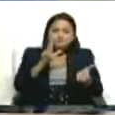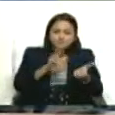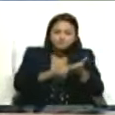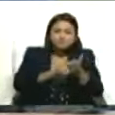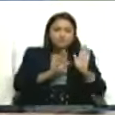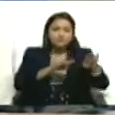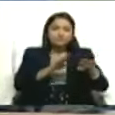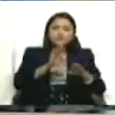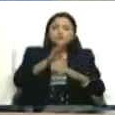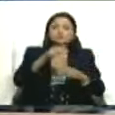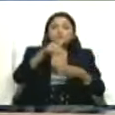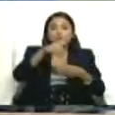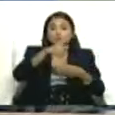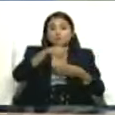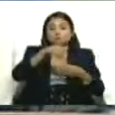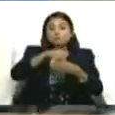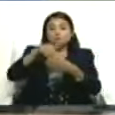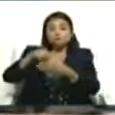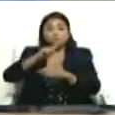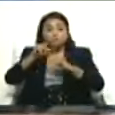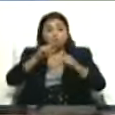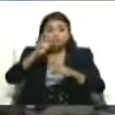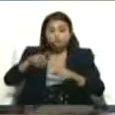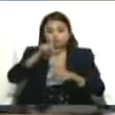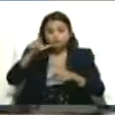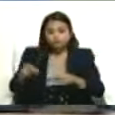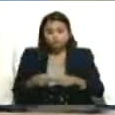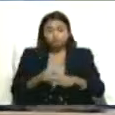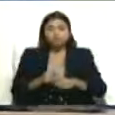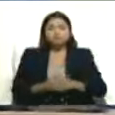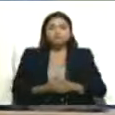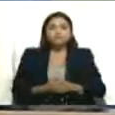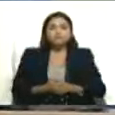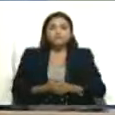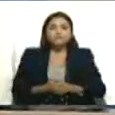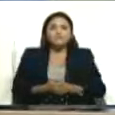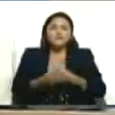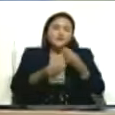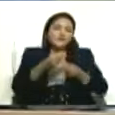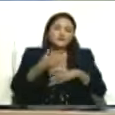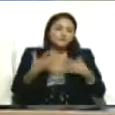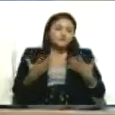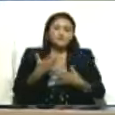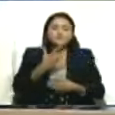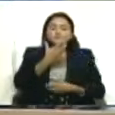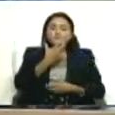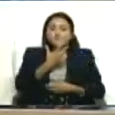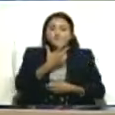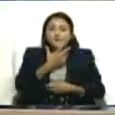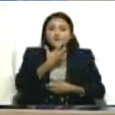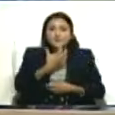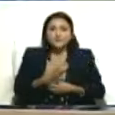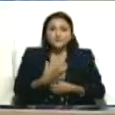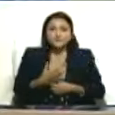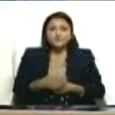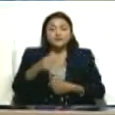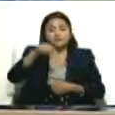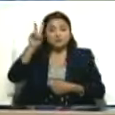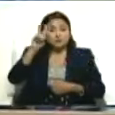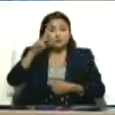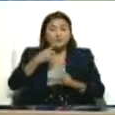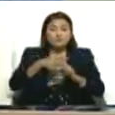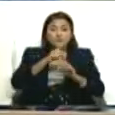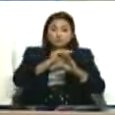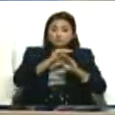amparo constitucional por la protección del referéndum consultivo en defensa del territorio Esequibo que se realizará en nuestro país el próximo 3 de diciembre. Además, ha dicho que el